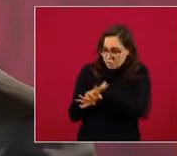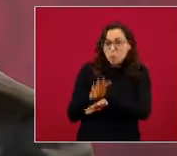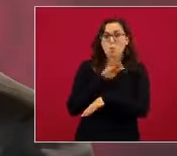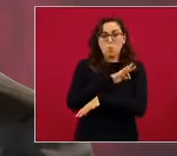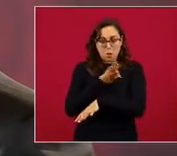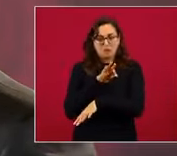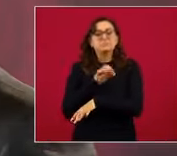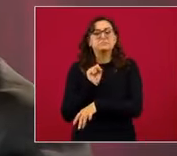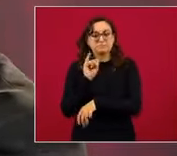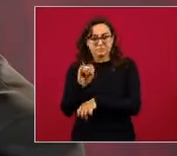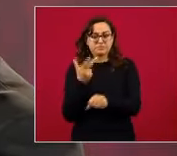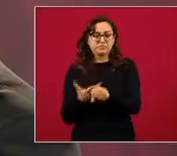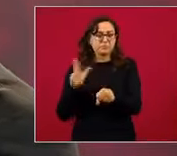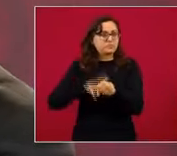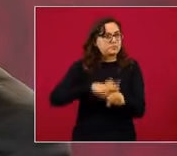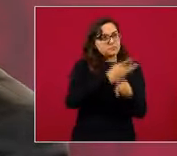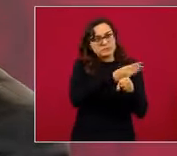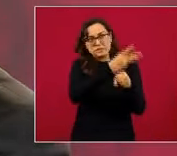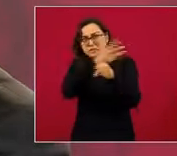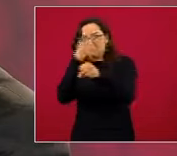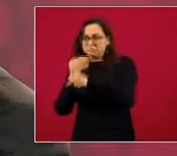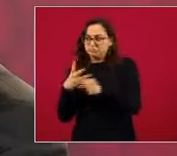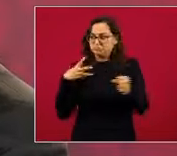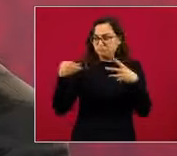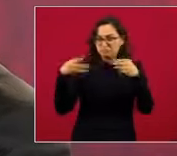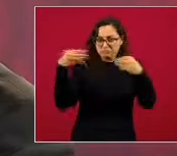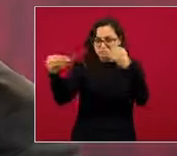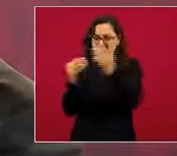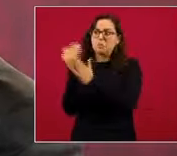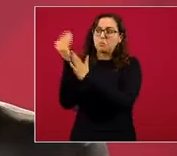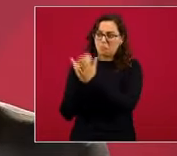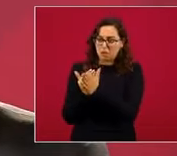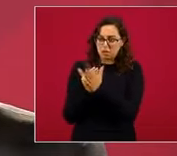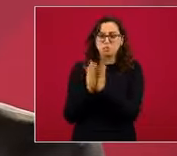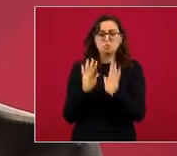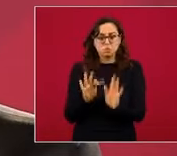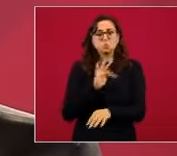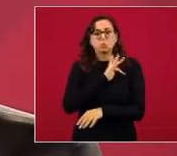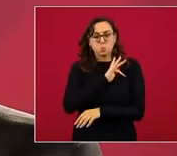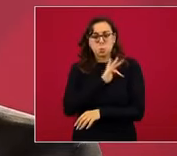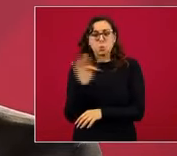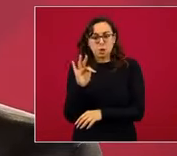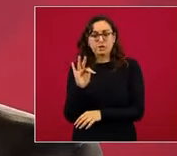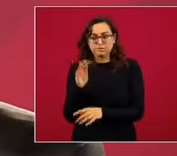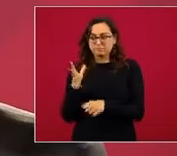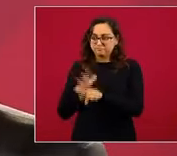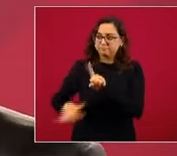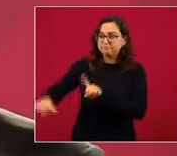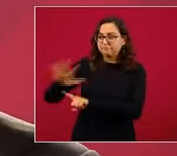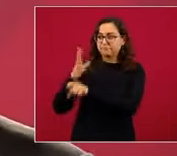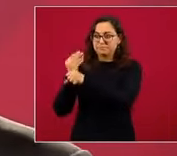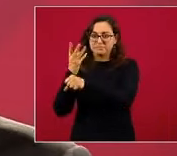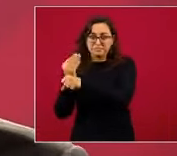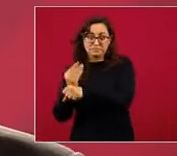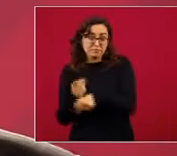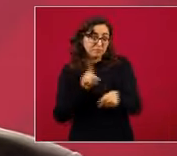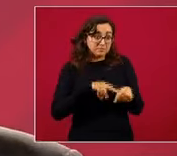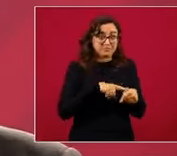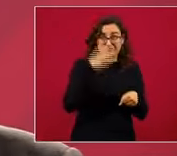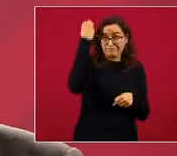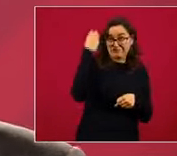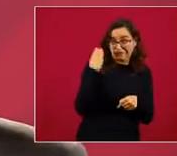capacidad hospitalaria y reduciendo la transmisión. Son las medidas, o reduciendo la mortalidad. Entonces, esto es lo que se hace. Lo que